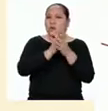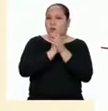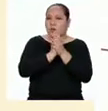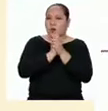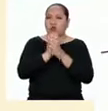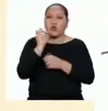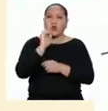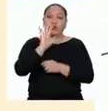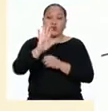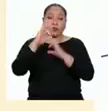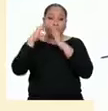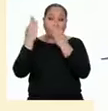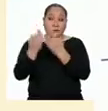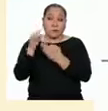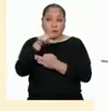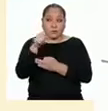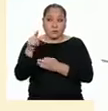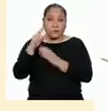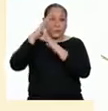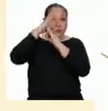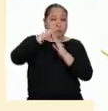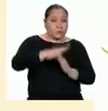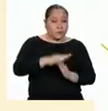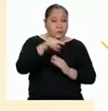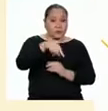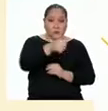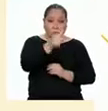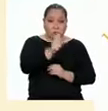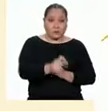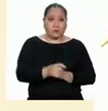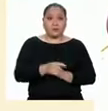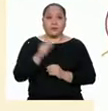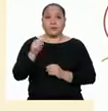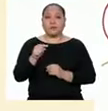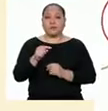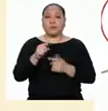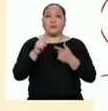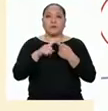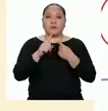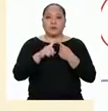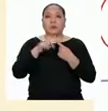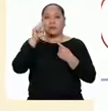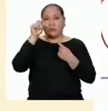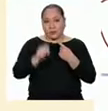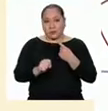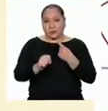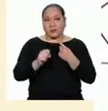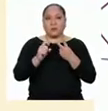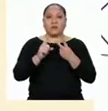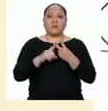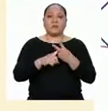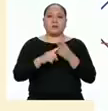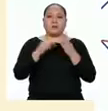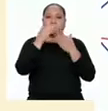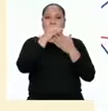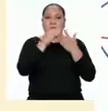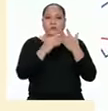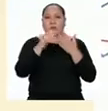han discriminado a alguien? La variable es han discriminado a alguien y los valores